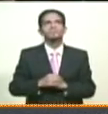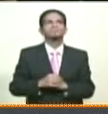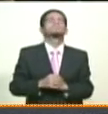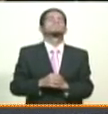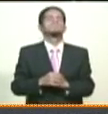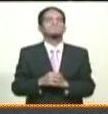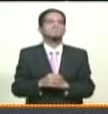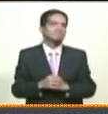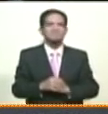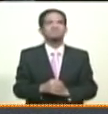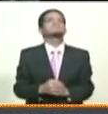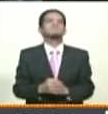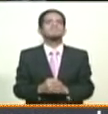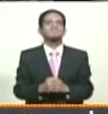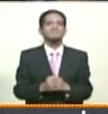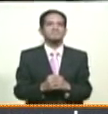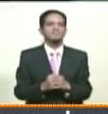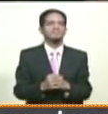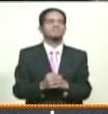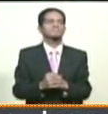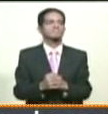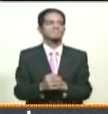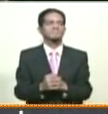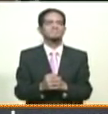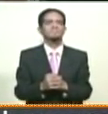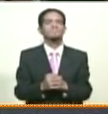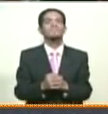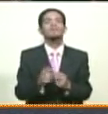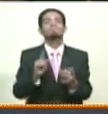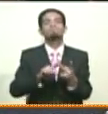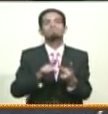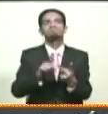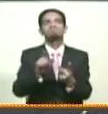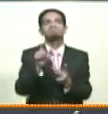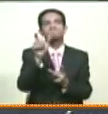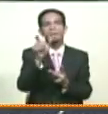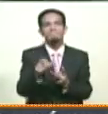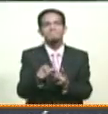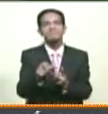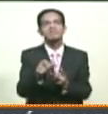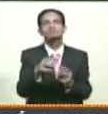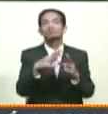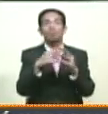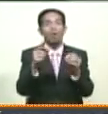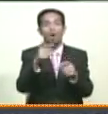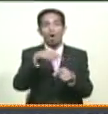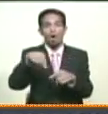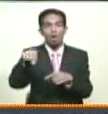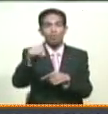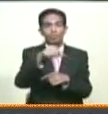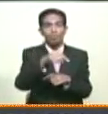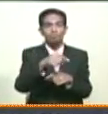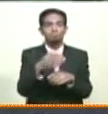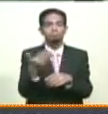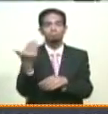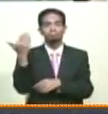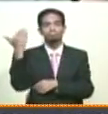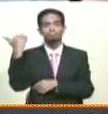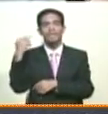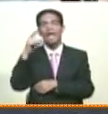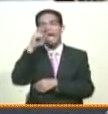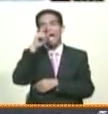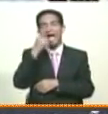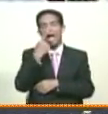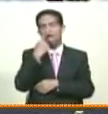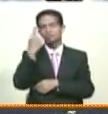William Saab, y Larry DeBoer, secretario ejecutivo de esta comisión. Todo esto tiene sus antecedentes desde el año